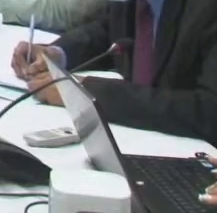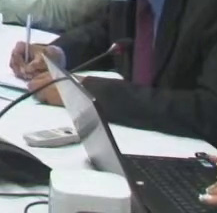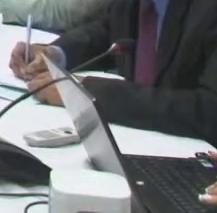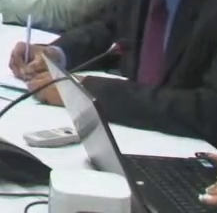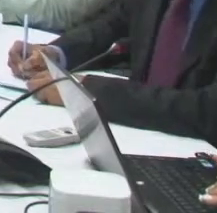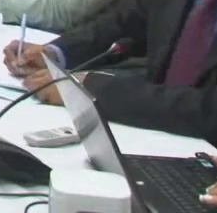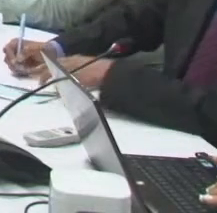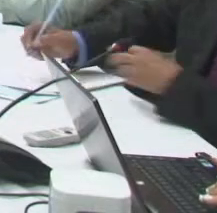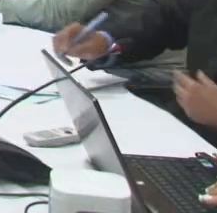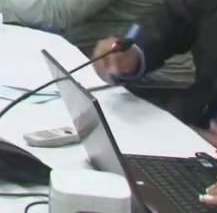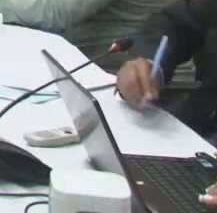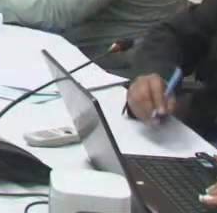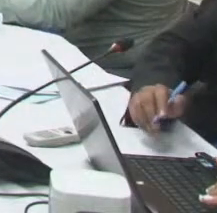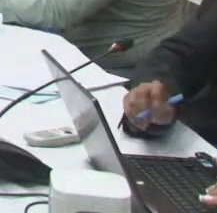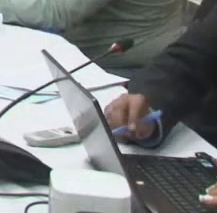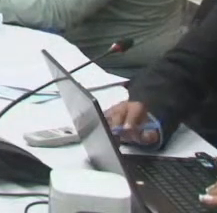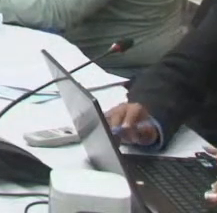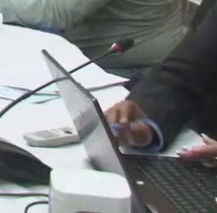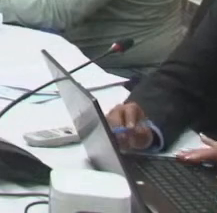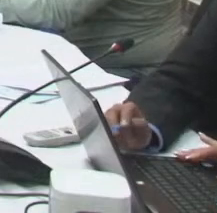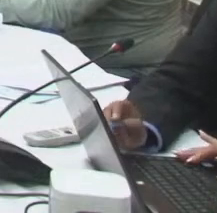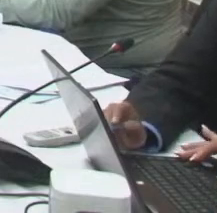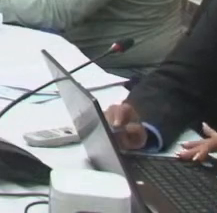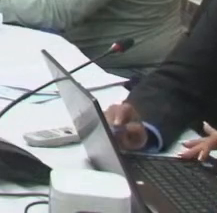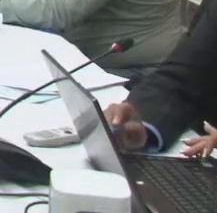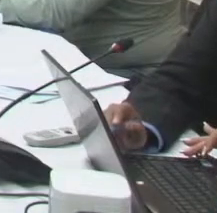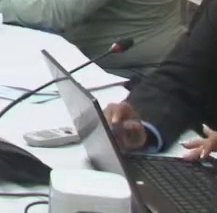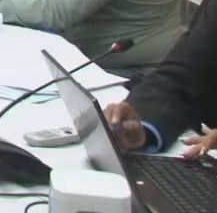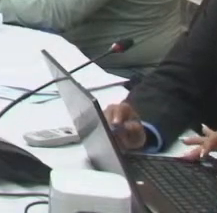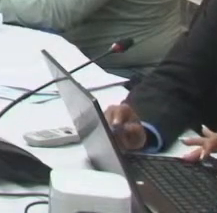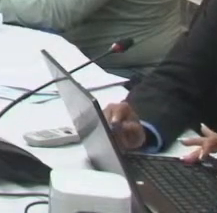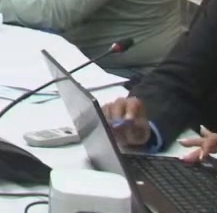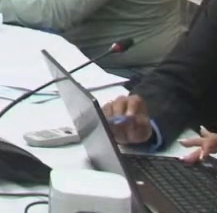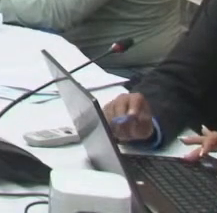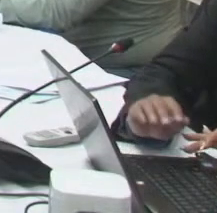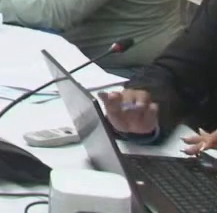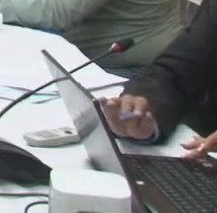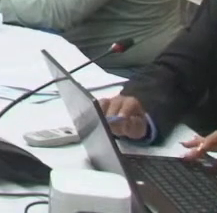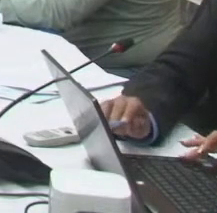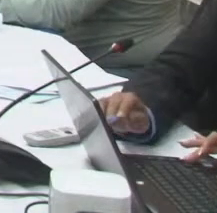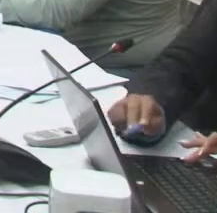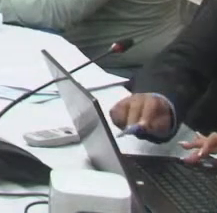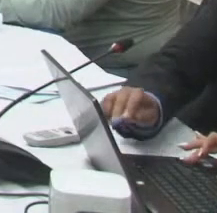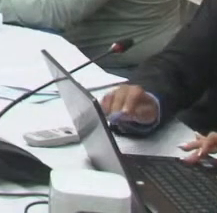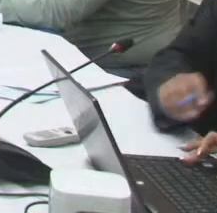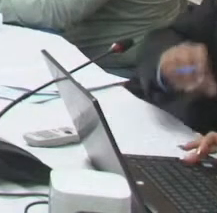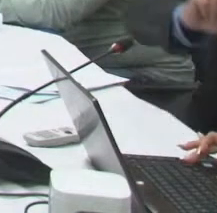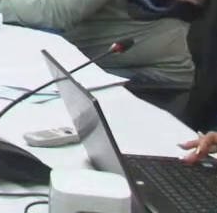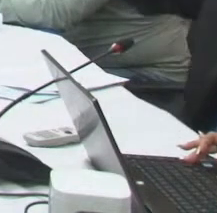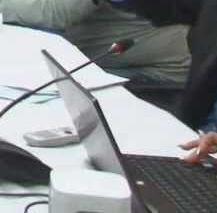ahí agregar bajo el cumplimiento de dirección funcional.